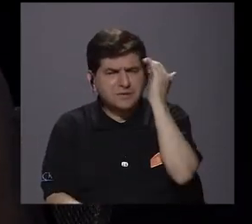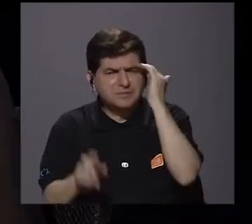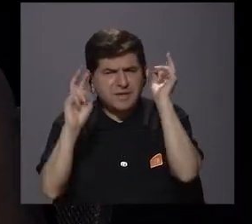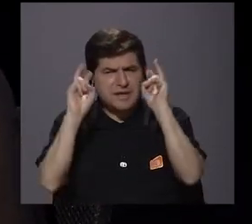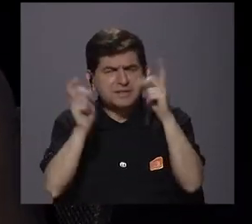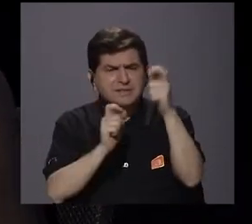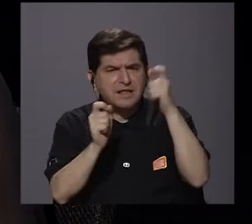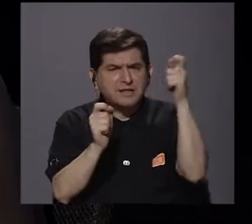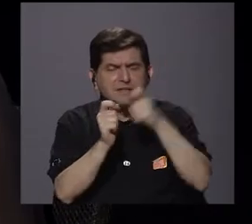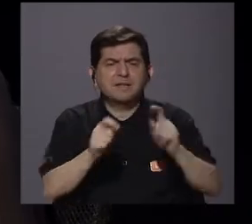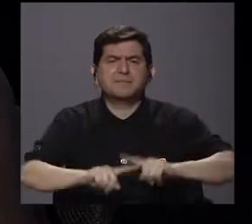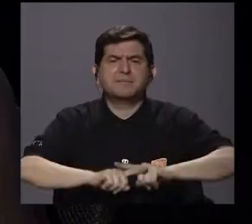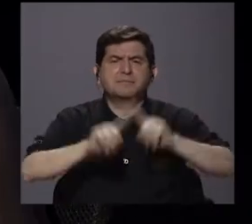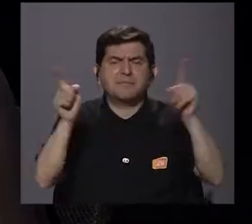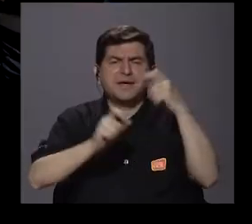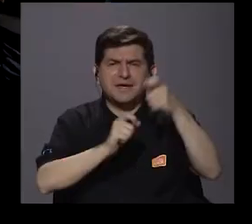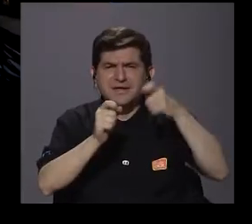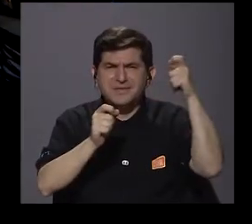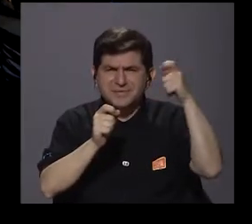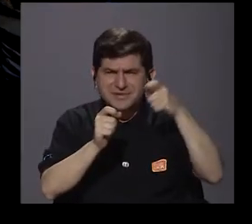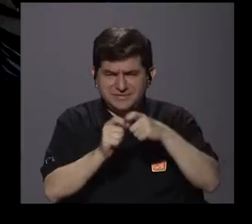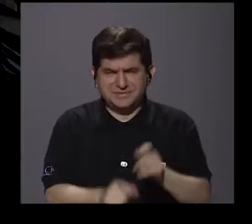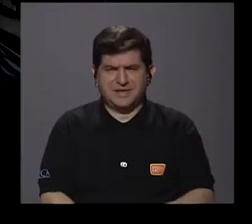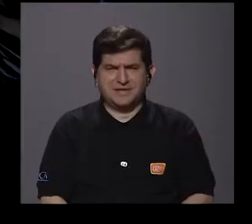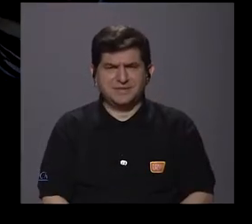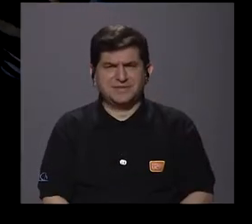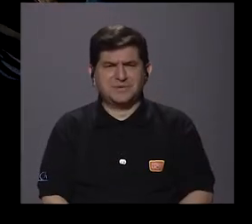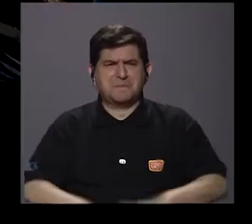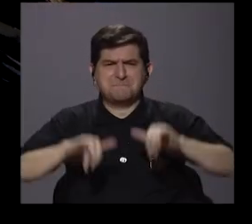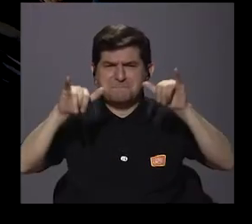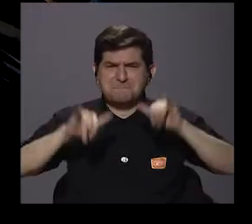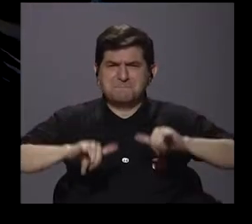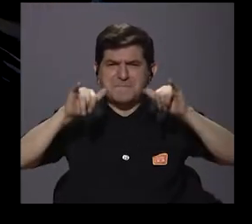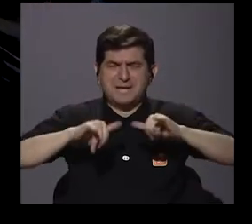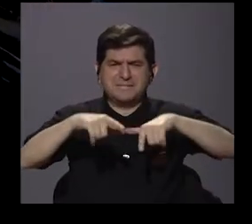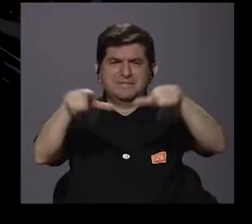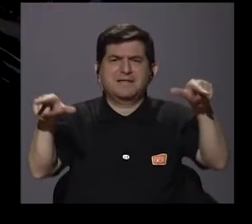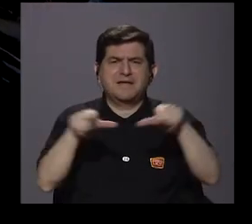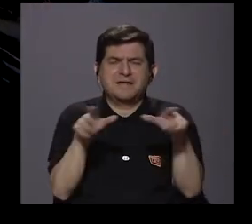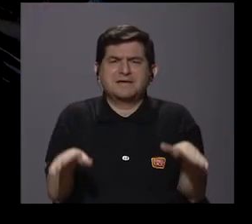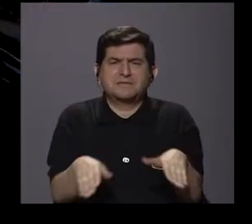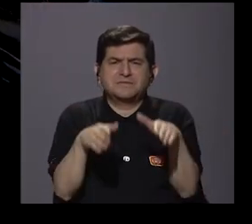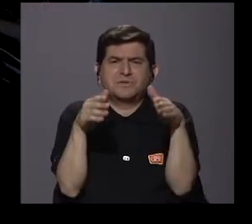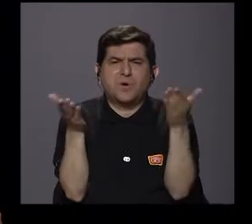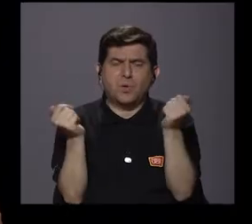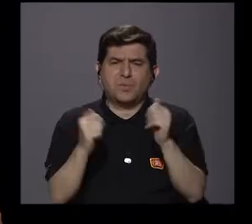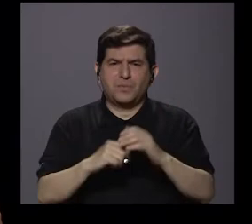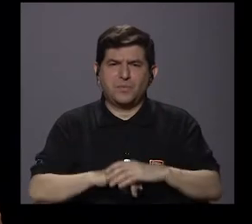tema en particular, pero específicamente, ¿cómo podía sostenerse allá